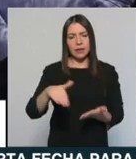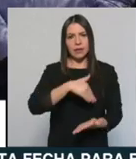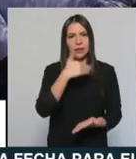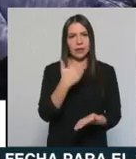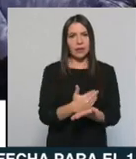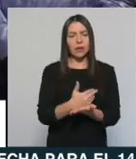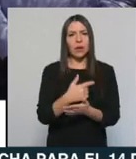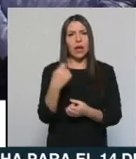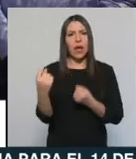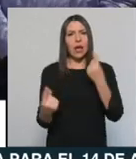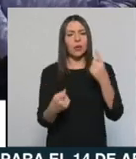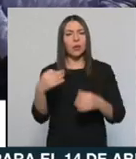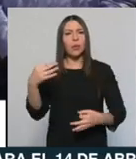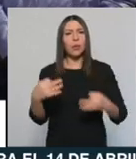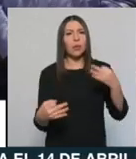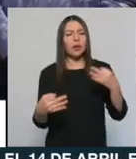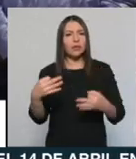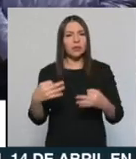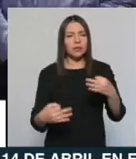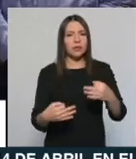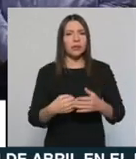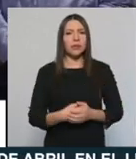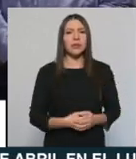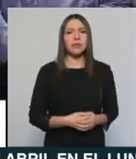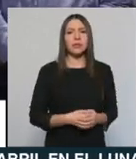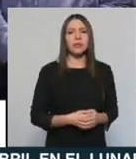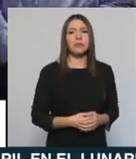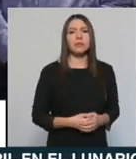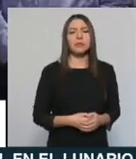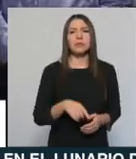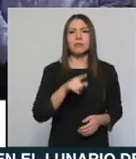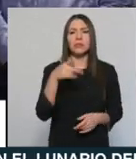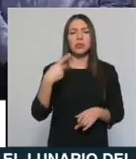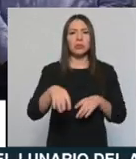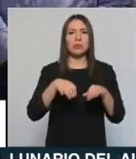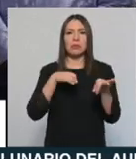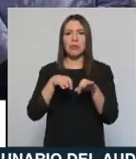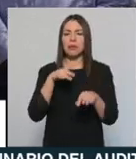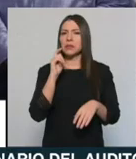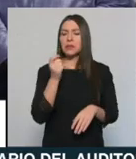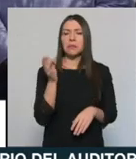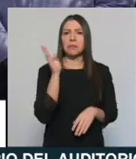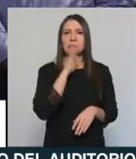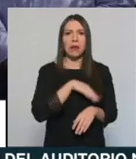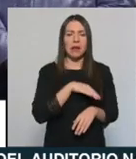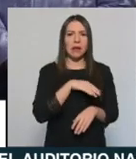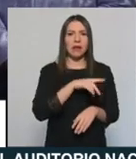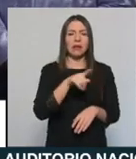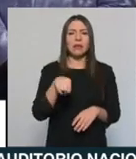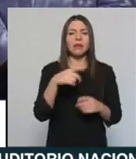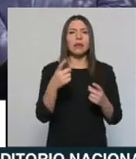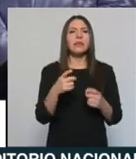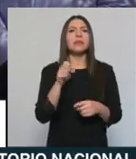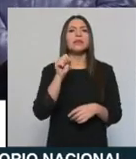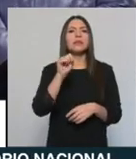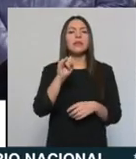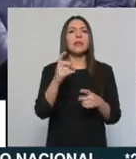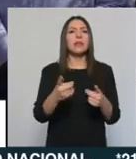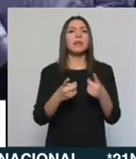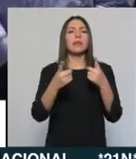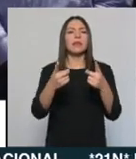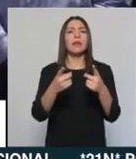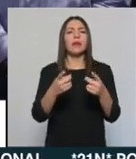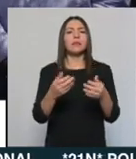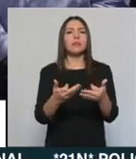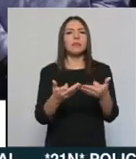con un sinnúmero de actos incorrectos están dándole la propiedad